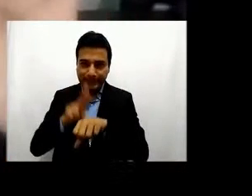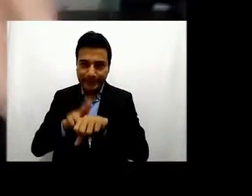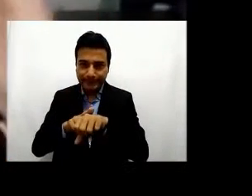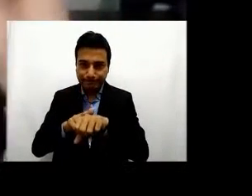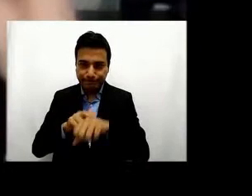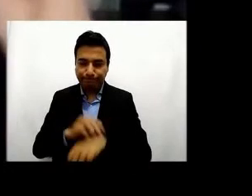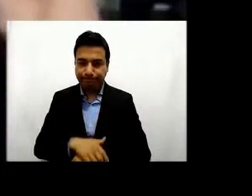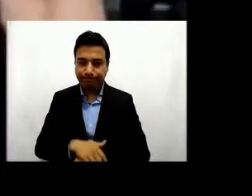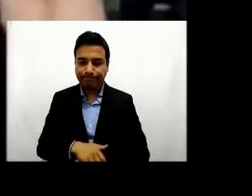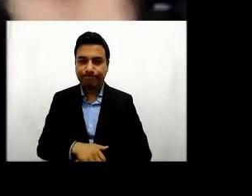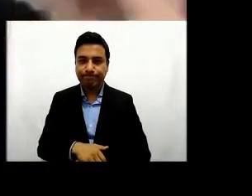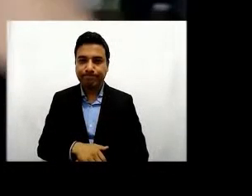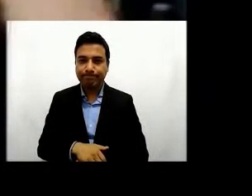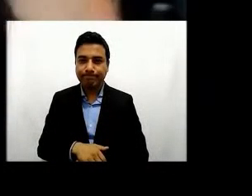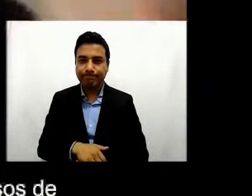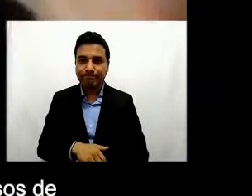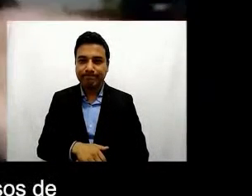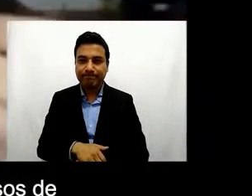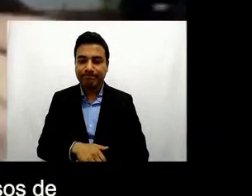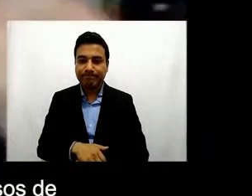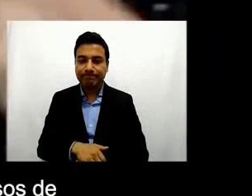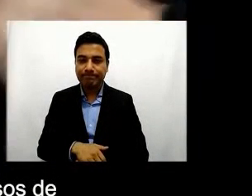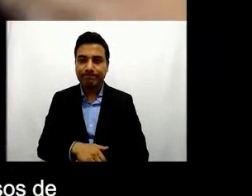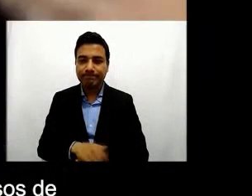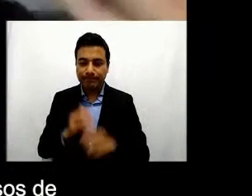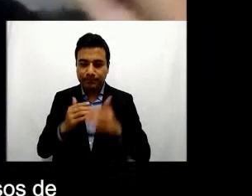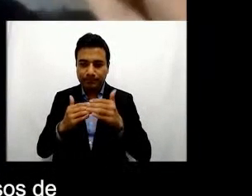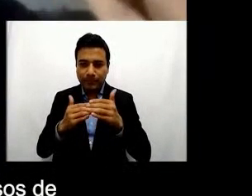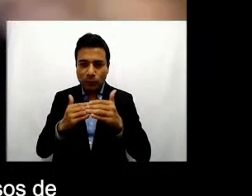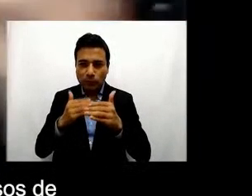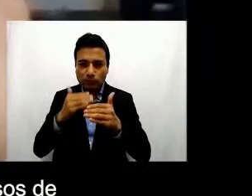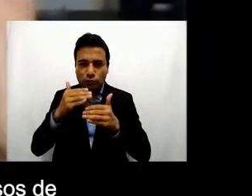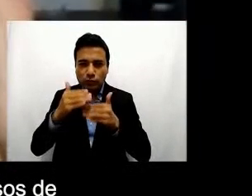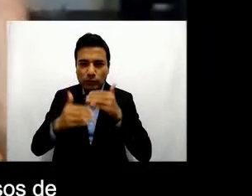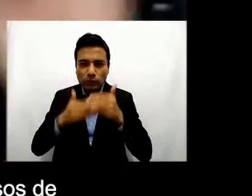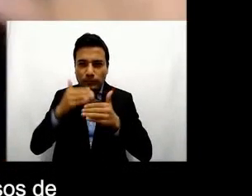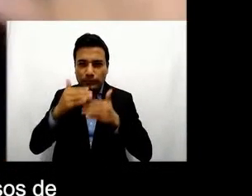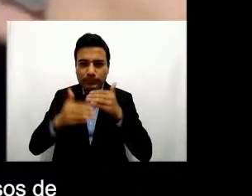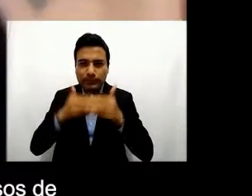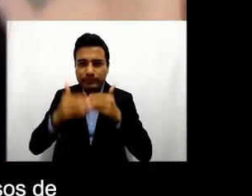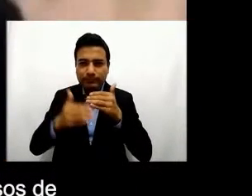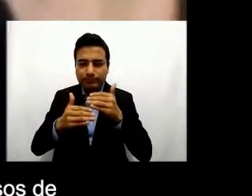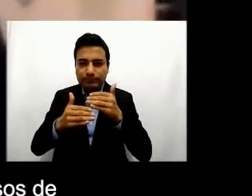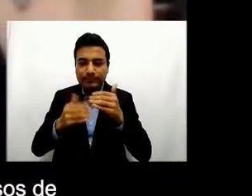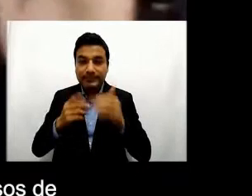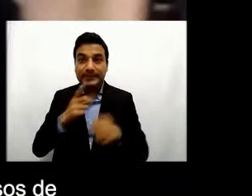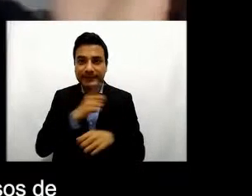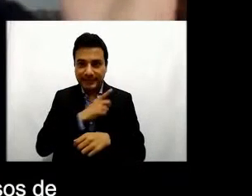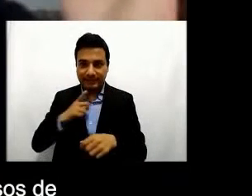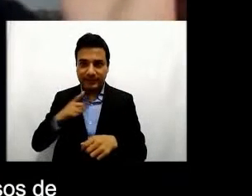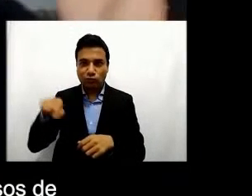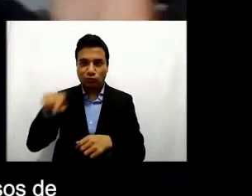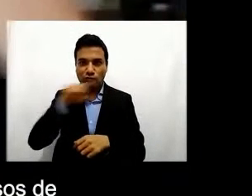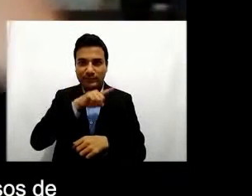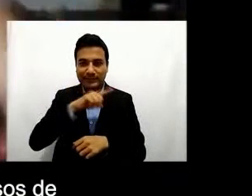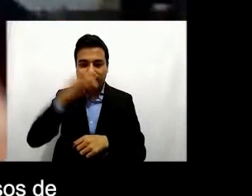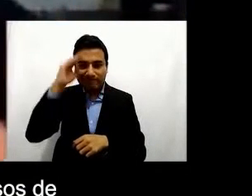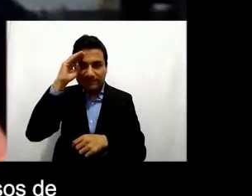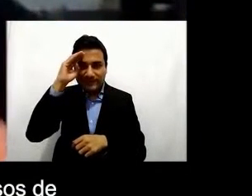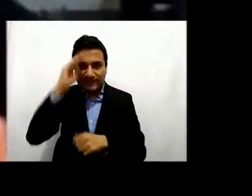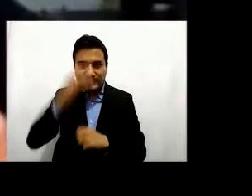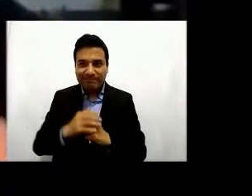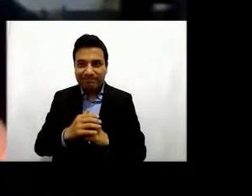el proceso ahora, sin lugar a dudas, va a estar en cómo nos seguimos encontrando, incluso en casos de emergencia. Ojalá que hayamos